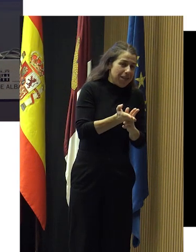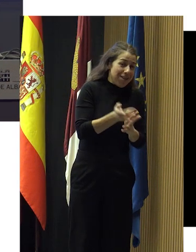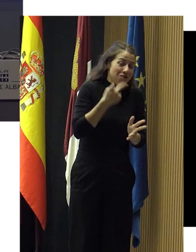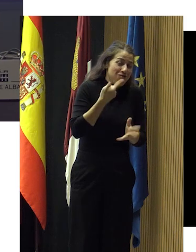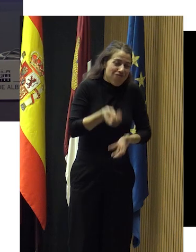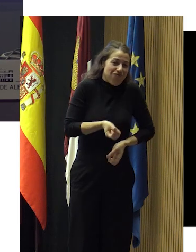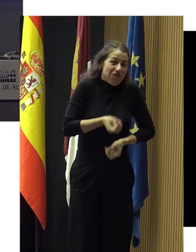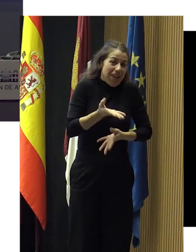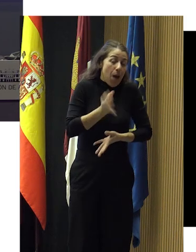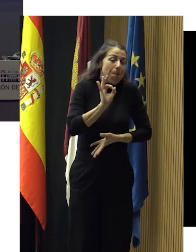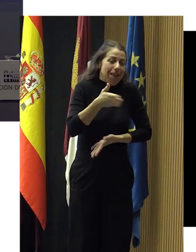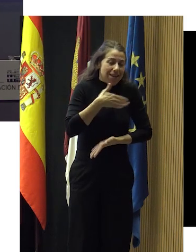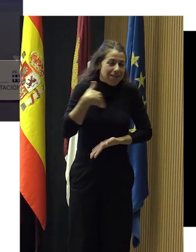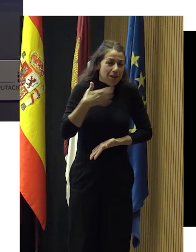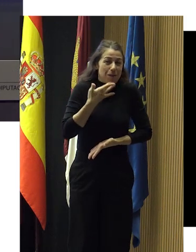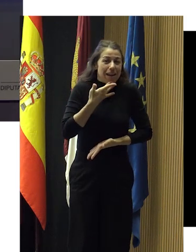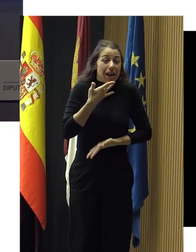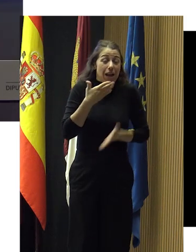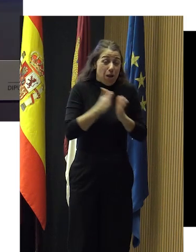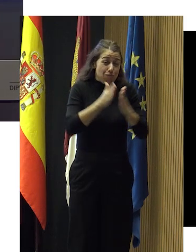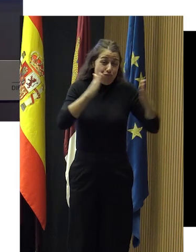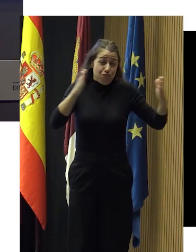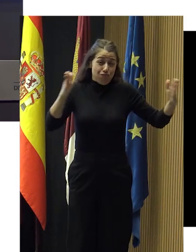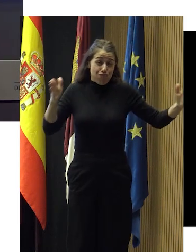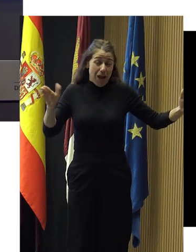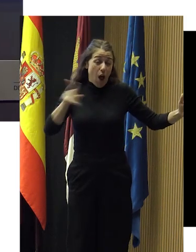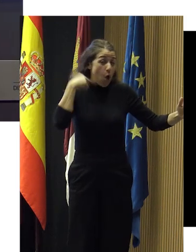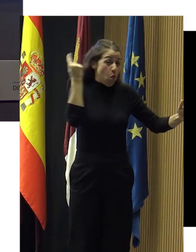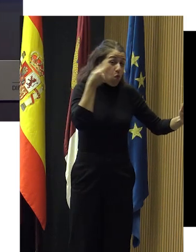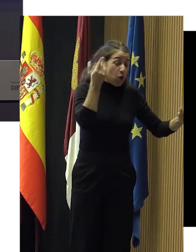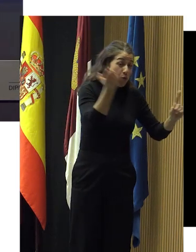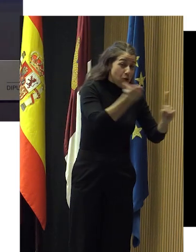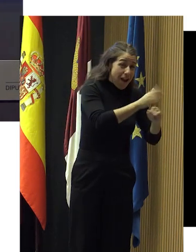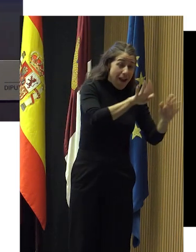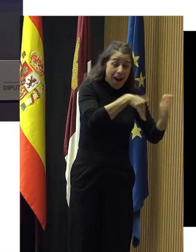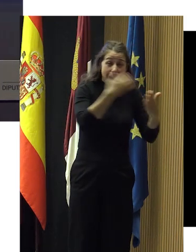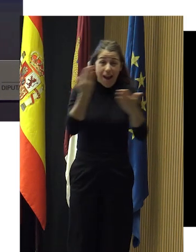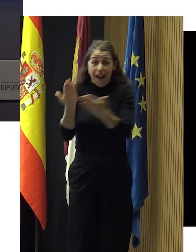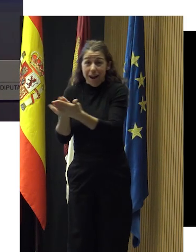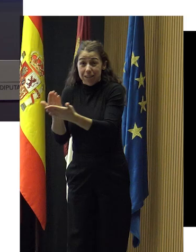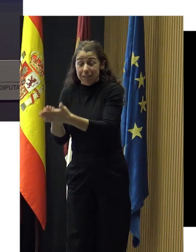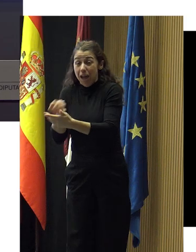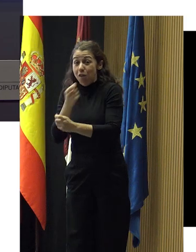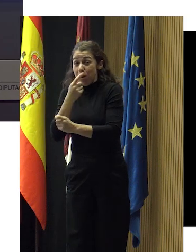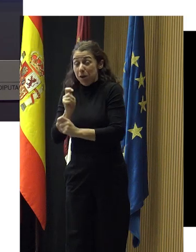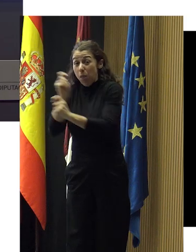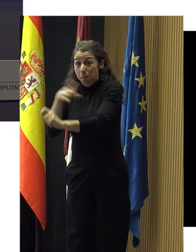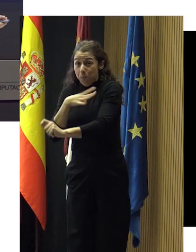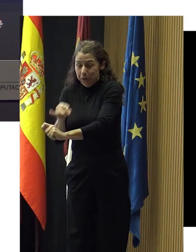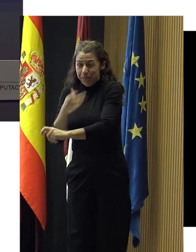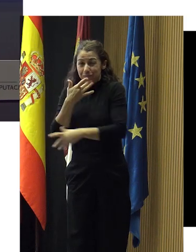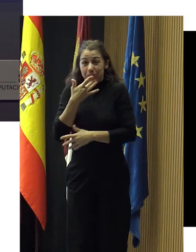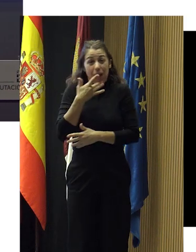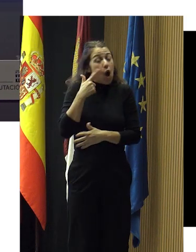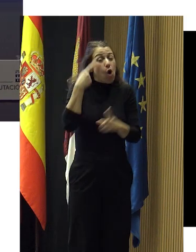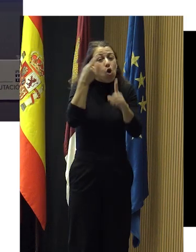un poco la verdad, para que sepáis cuánto tiempo se trata realmente en hacer un descubrimiento y en llevar eso a la práctica. El objetivo de todos